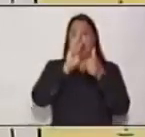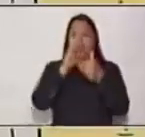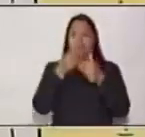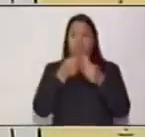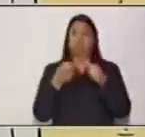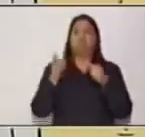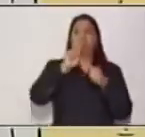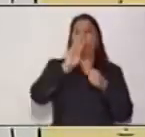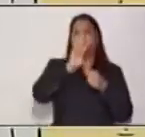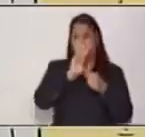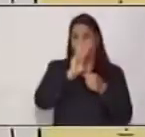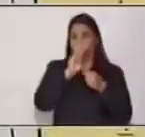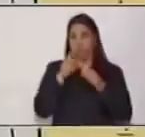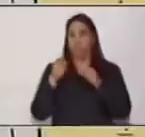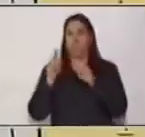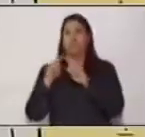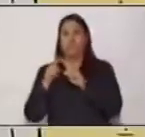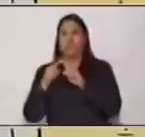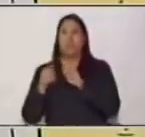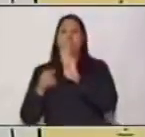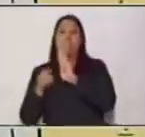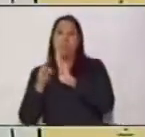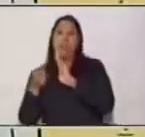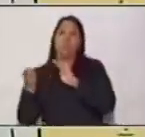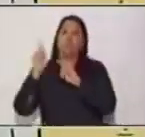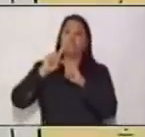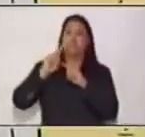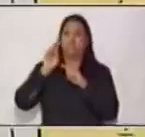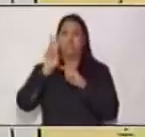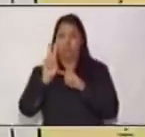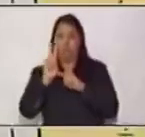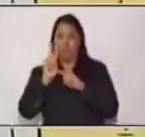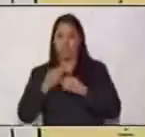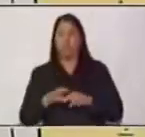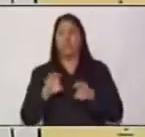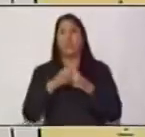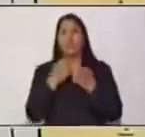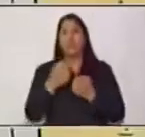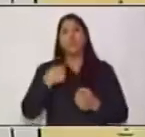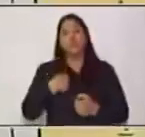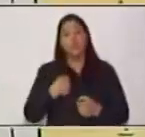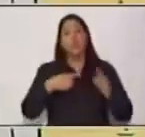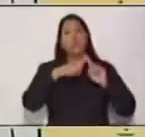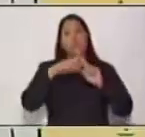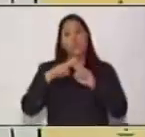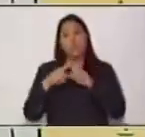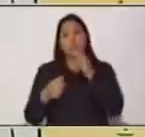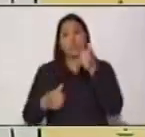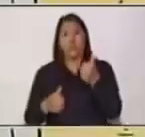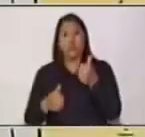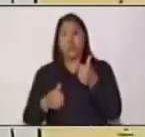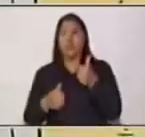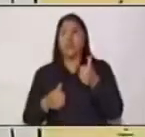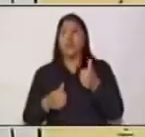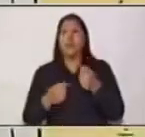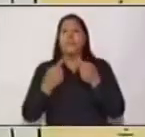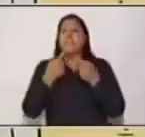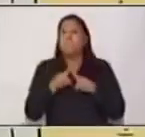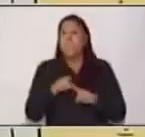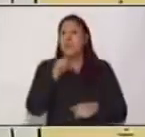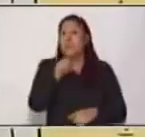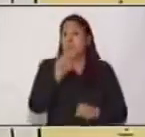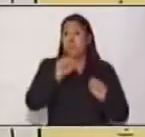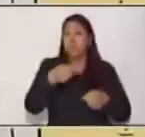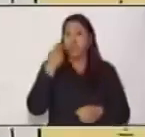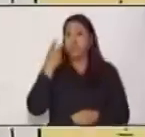Ahora, estoy multiplicando la A también en este inciso 2, pero puedes notar que el exponente de esta